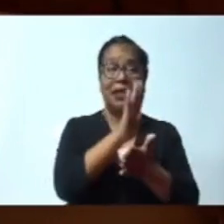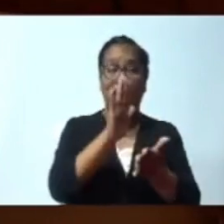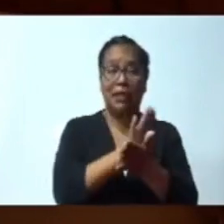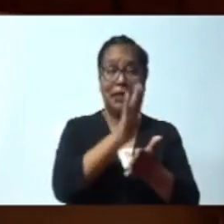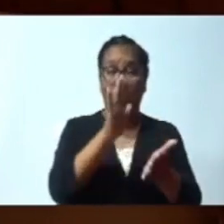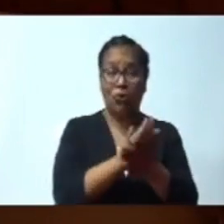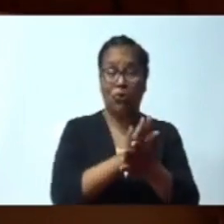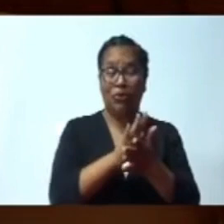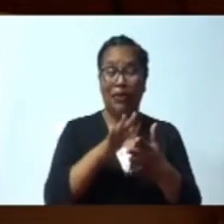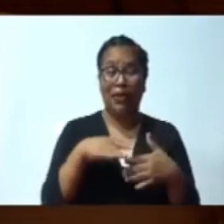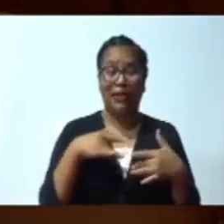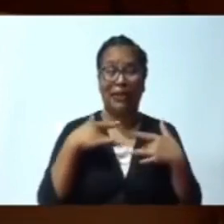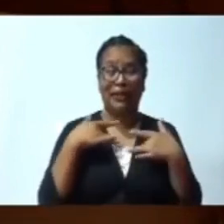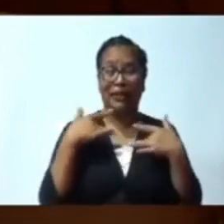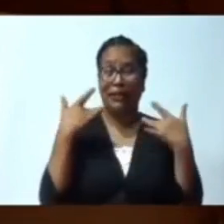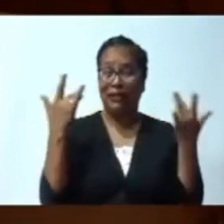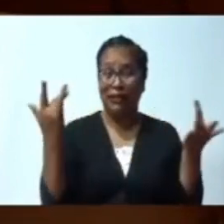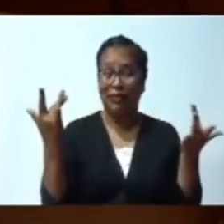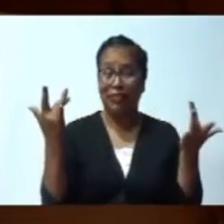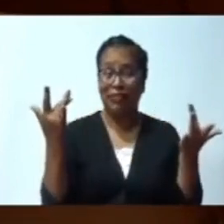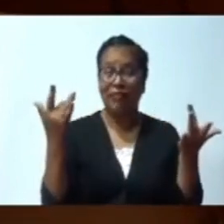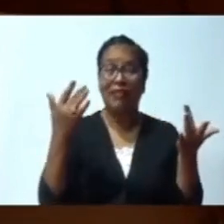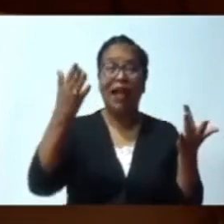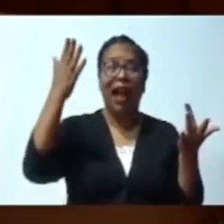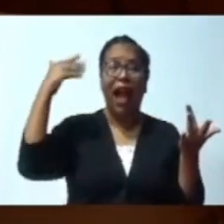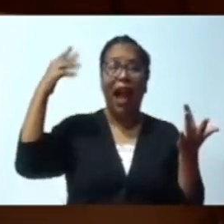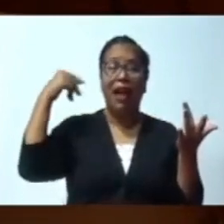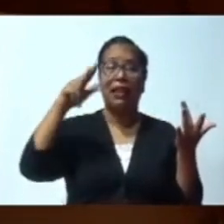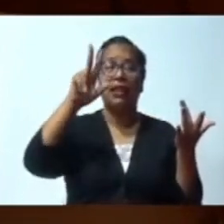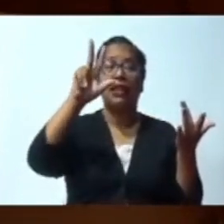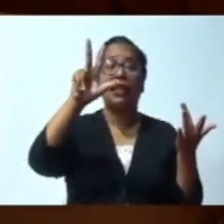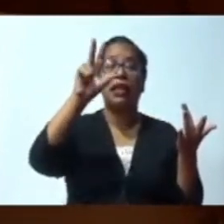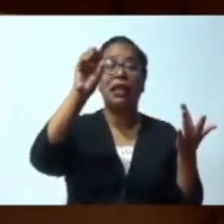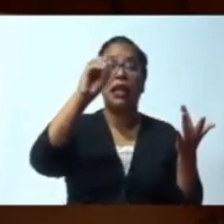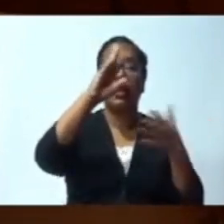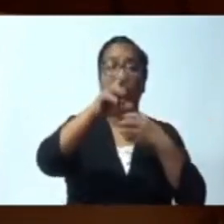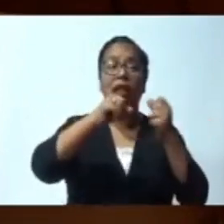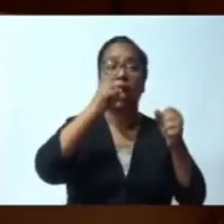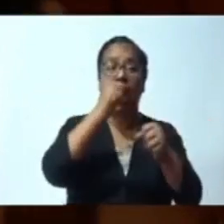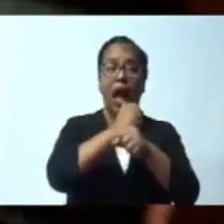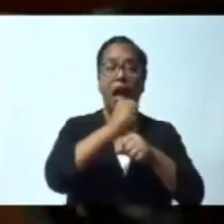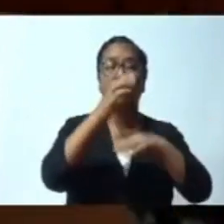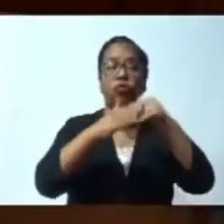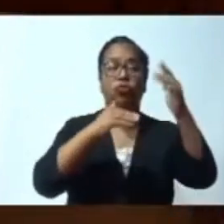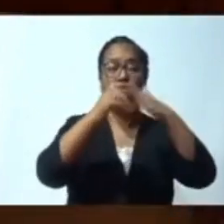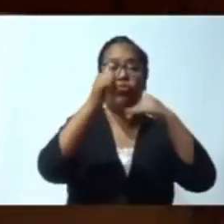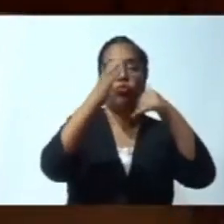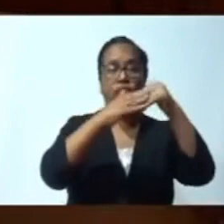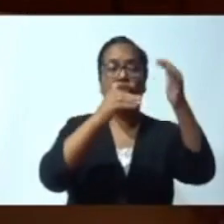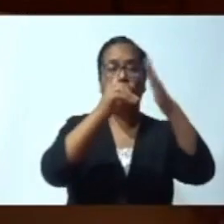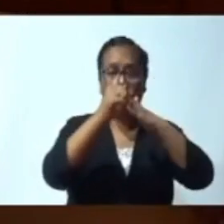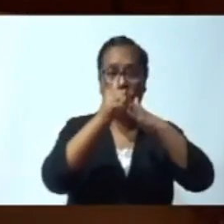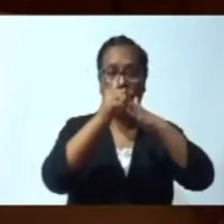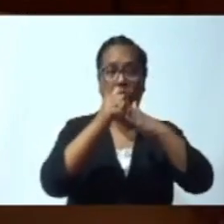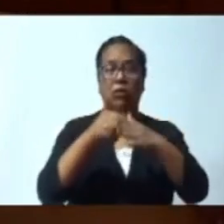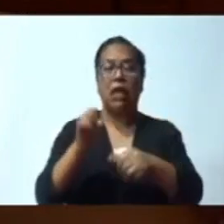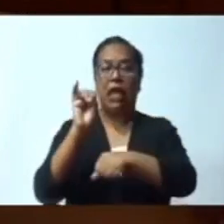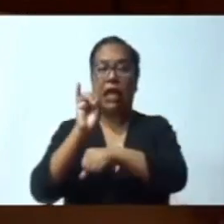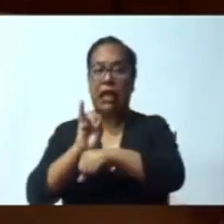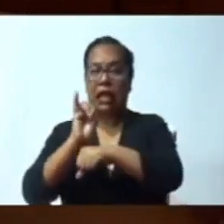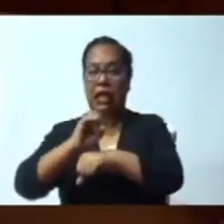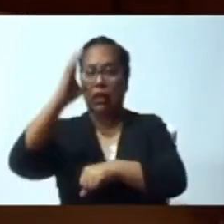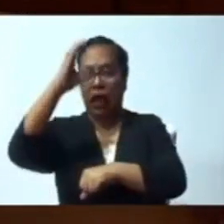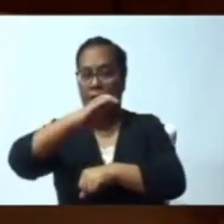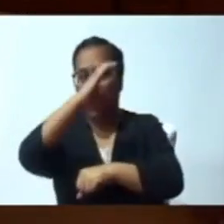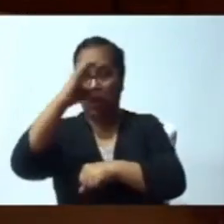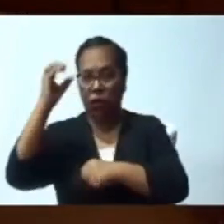30 años por la propia comunidad y sin ningún apoyo de los gobiernos, solo con la ayuda de la Iglesia Católica.